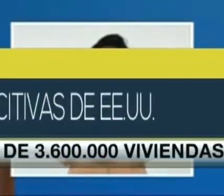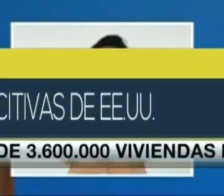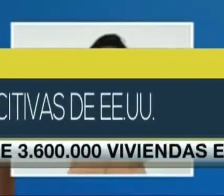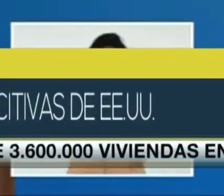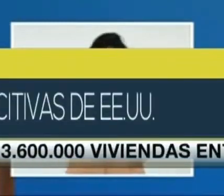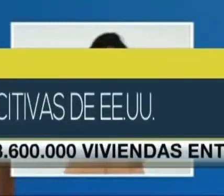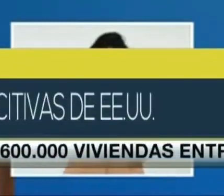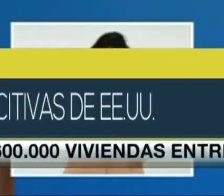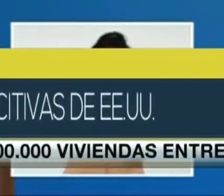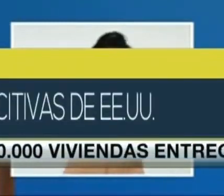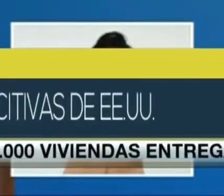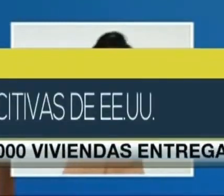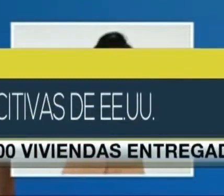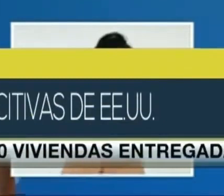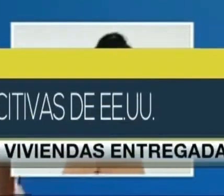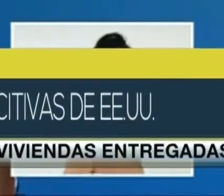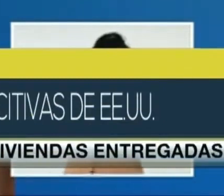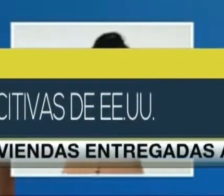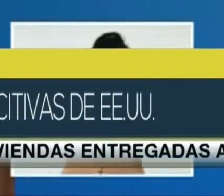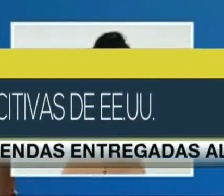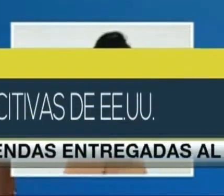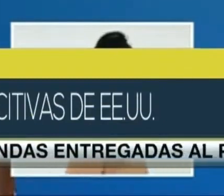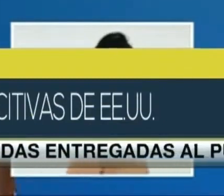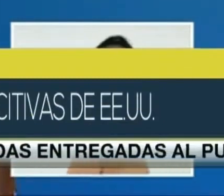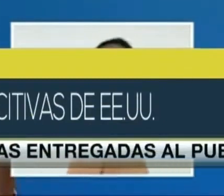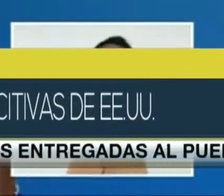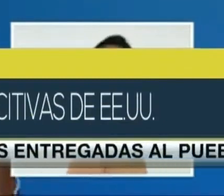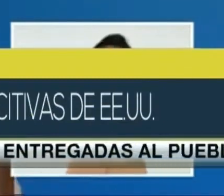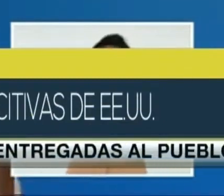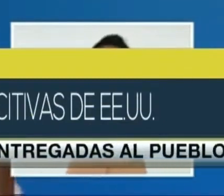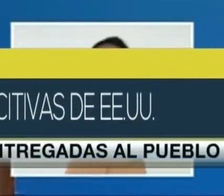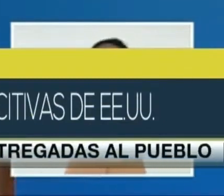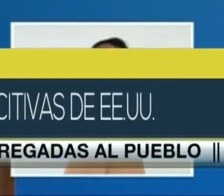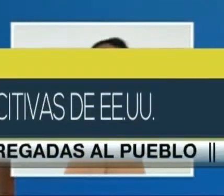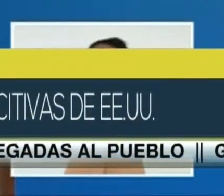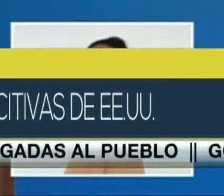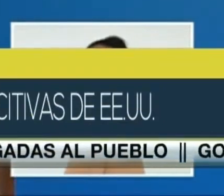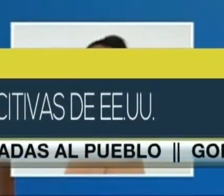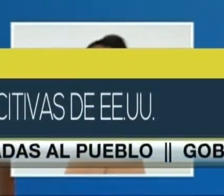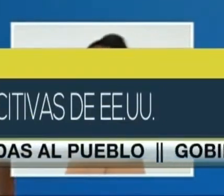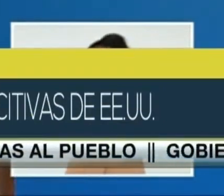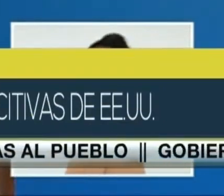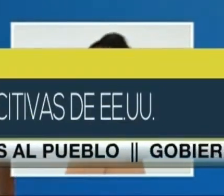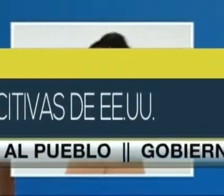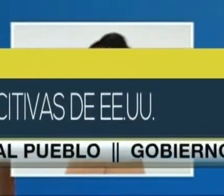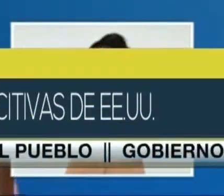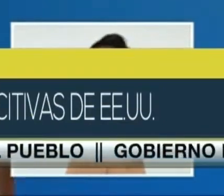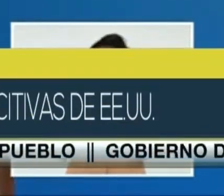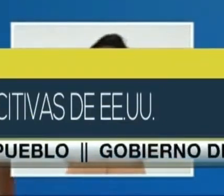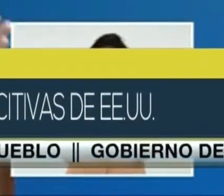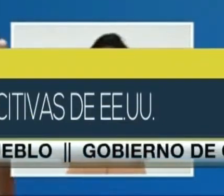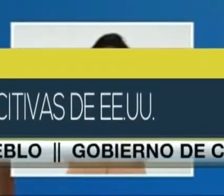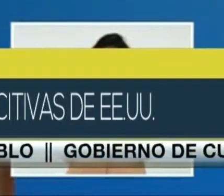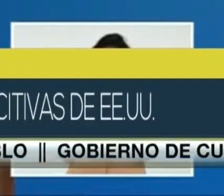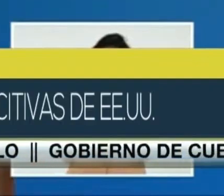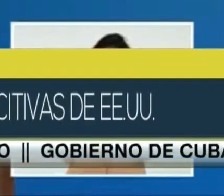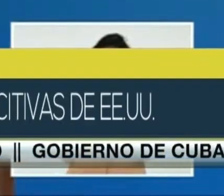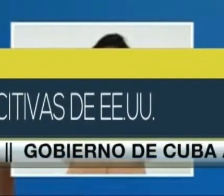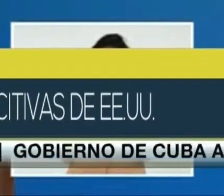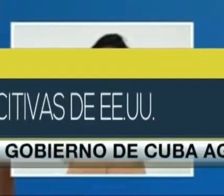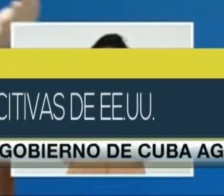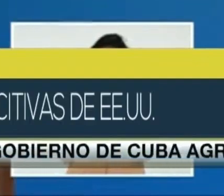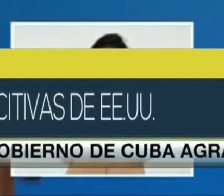11 de julio y que desde entonces, con la excepción de algún hecho como el